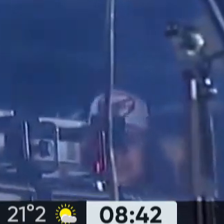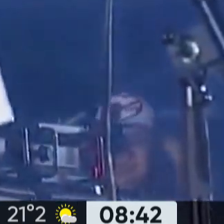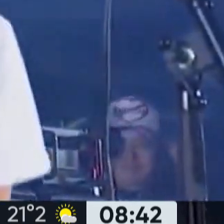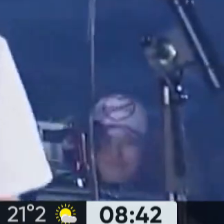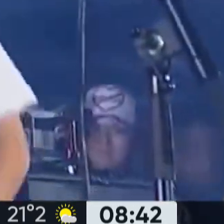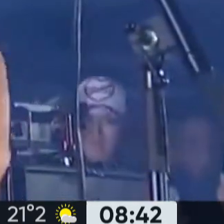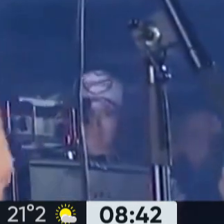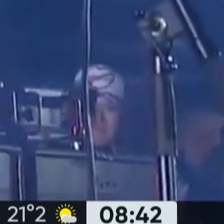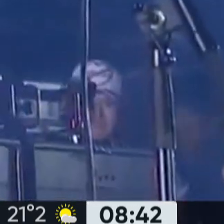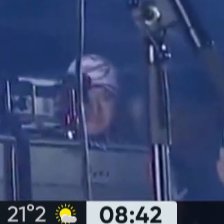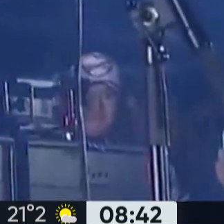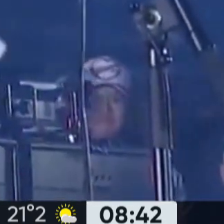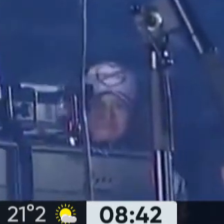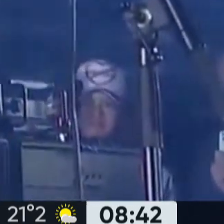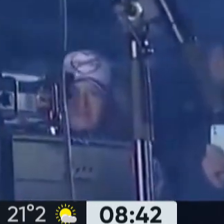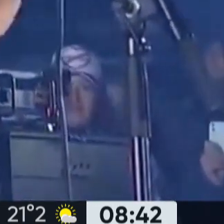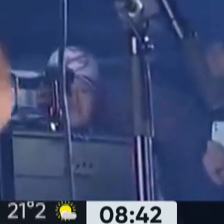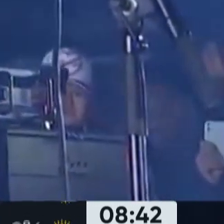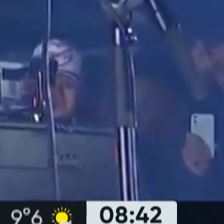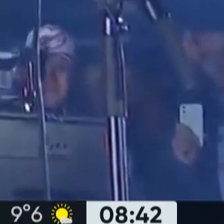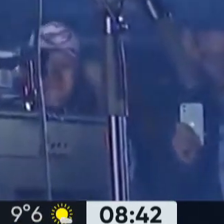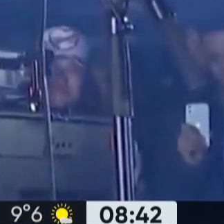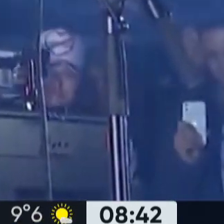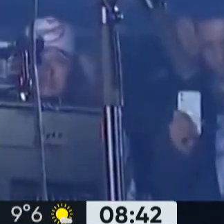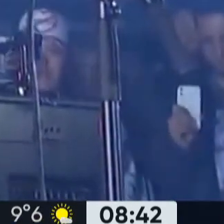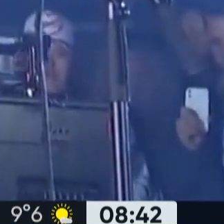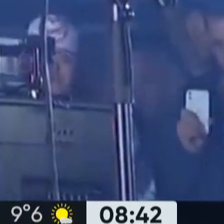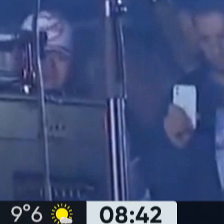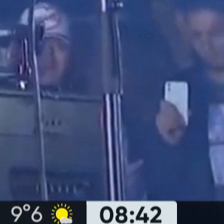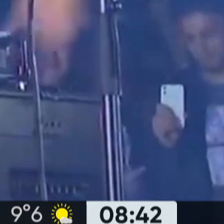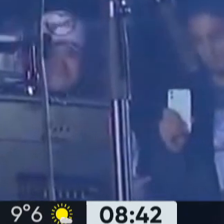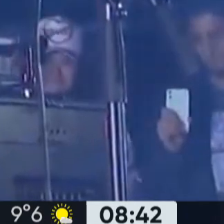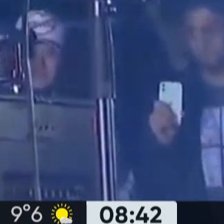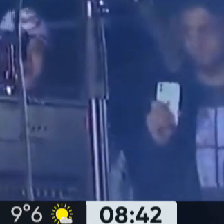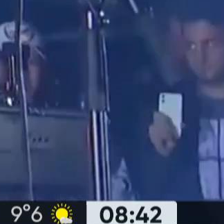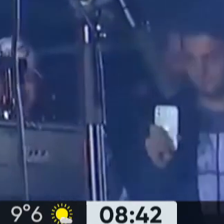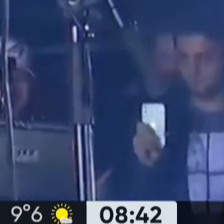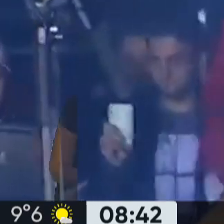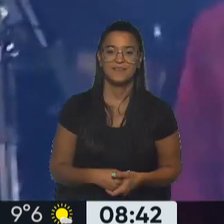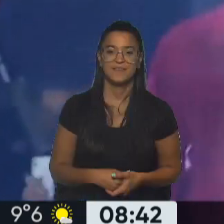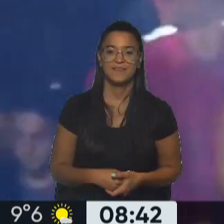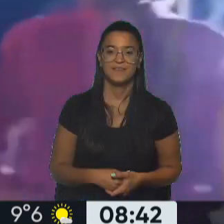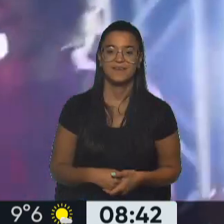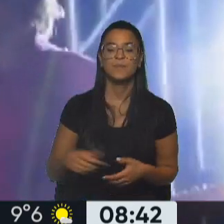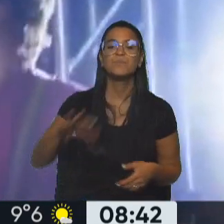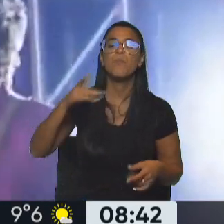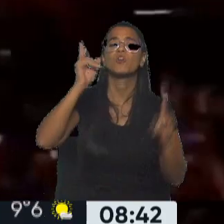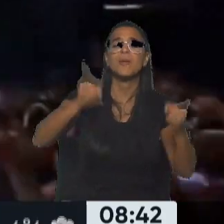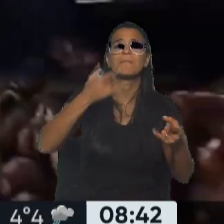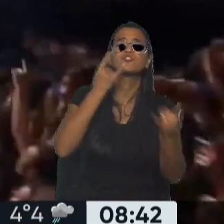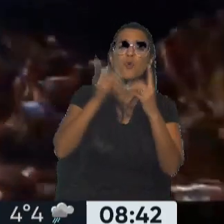Y de la Argentina llegaba, como decía, con las Malvinas hasta Inglaterra, en un año genial que incluyó además shows en